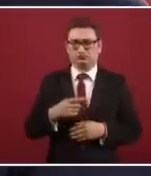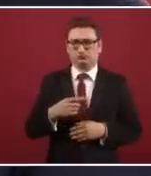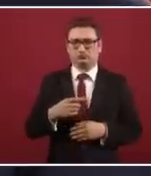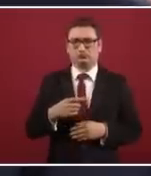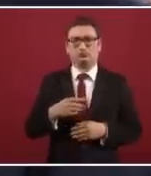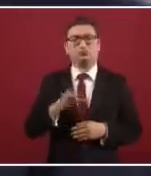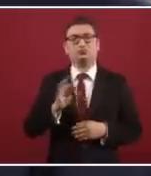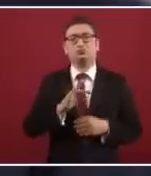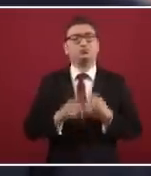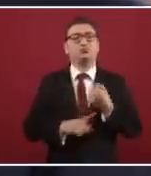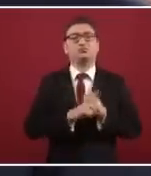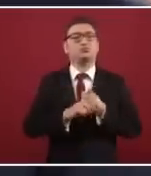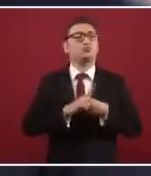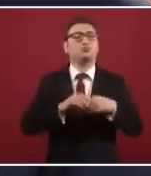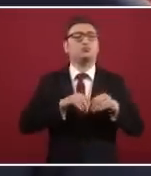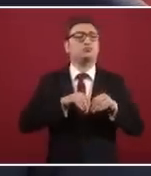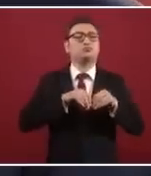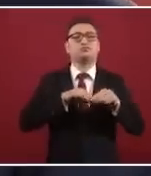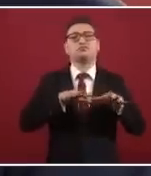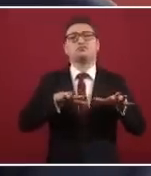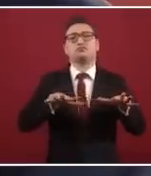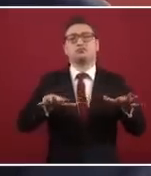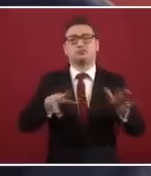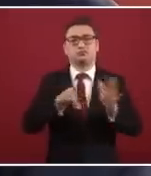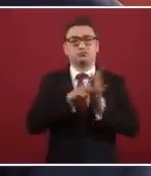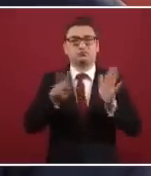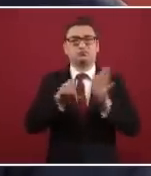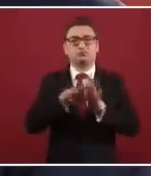se iba a desatar una campaña en medios.